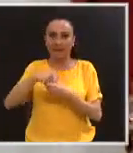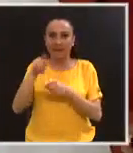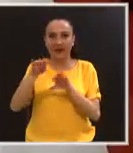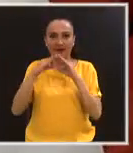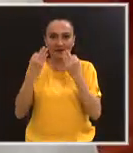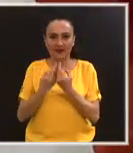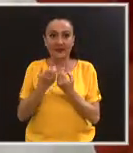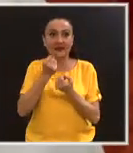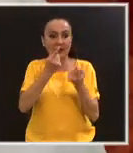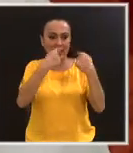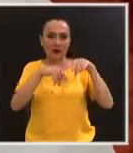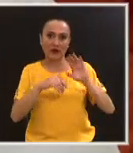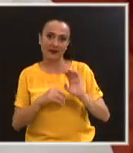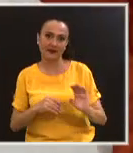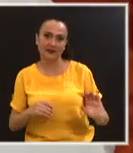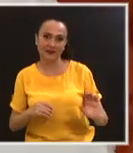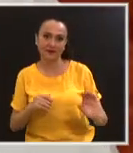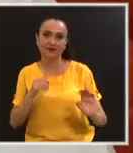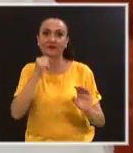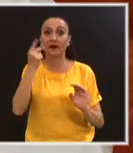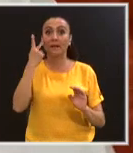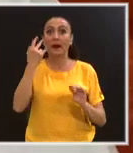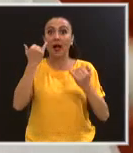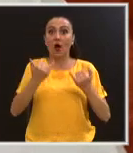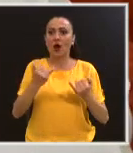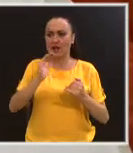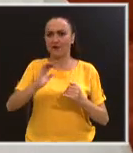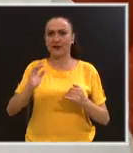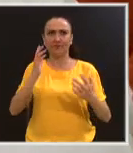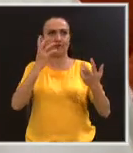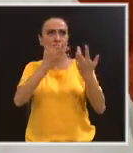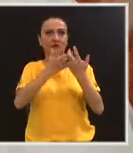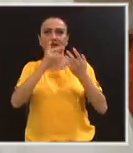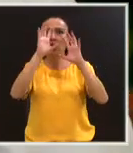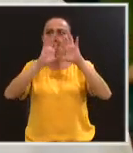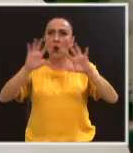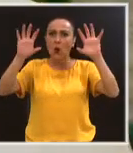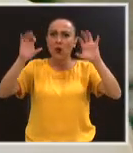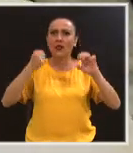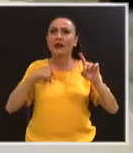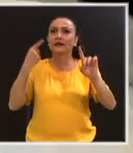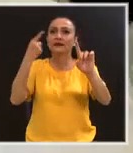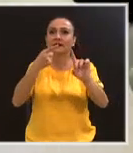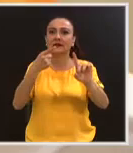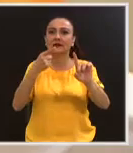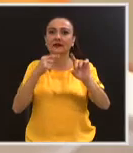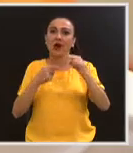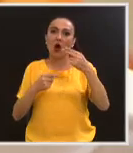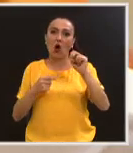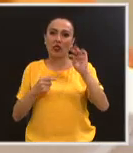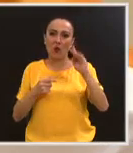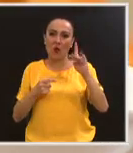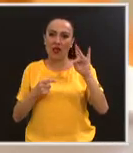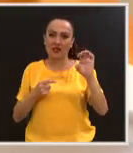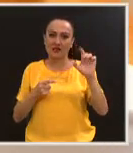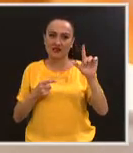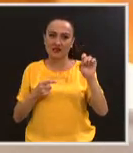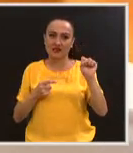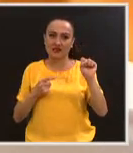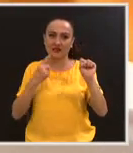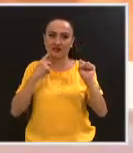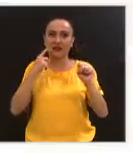familia si vienen con niños que no se pierdan las tendencias infantiles tenemos tenemos una inspirada en Hot Wheels que se llama la tendencia